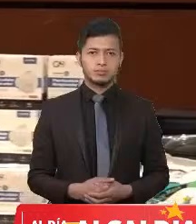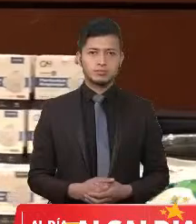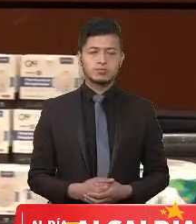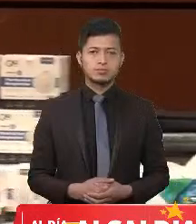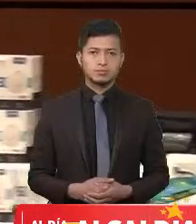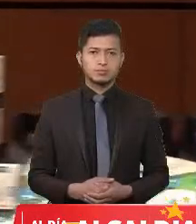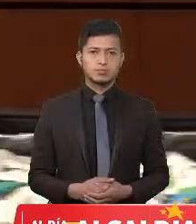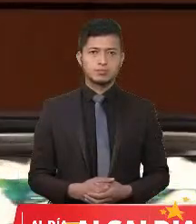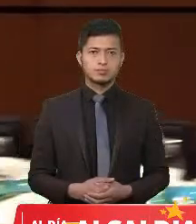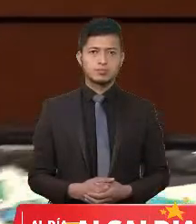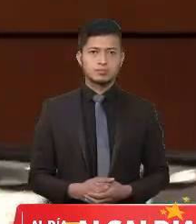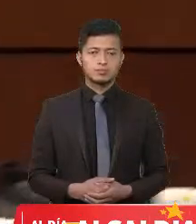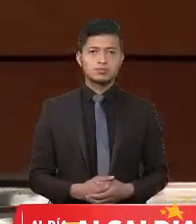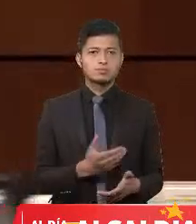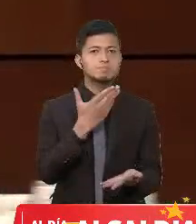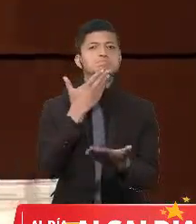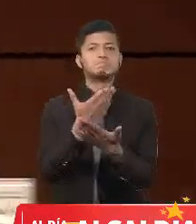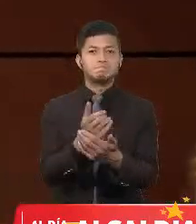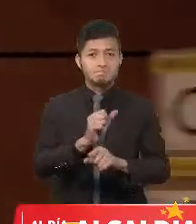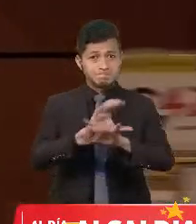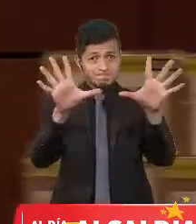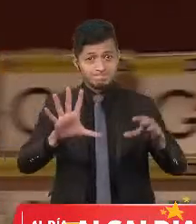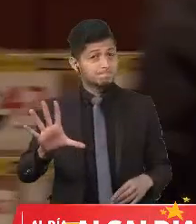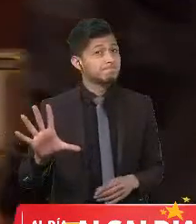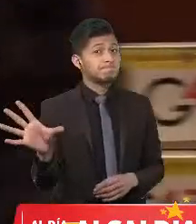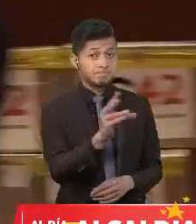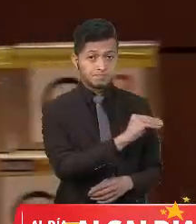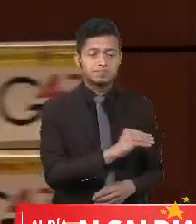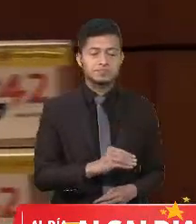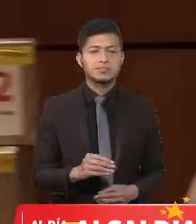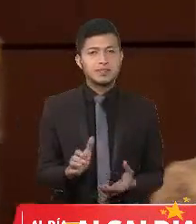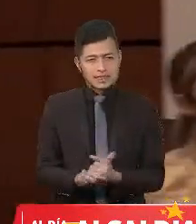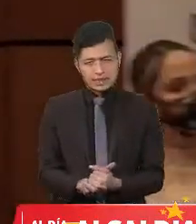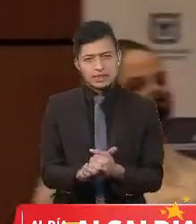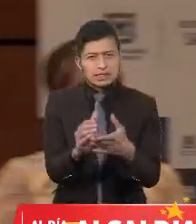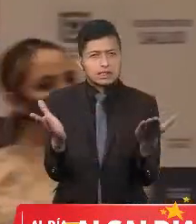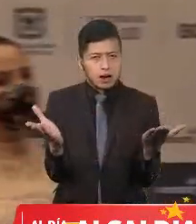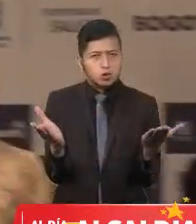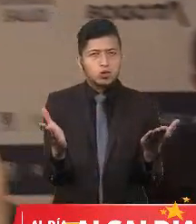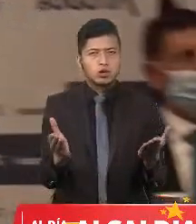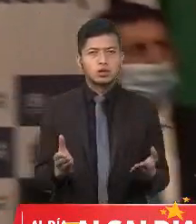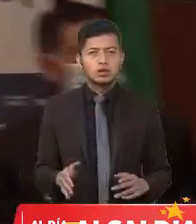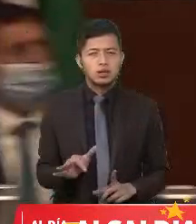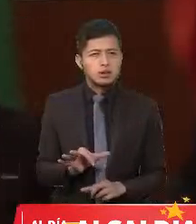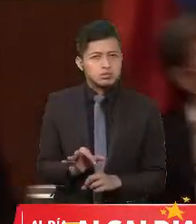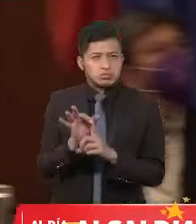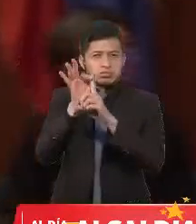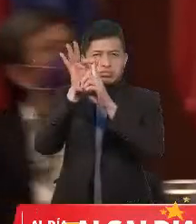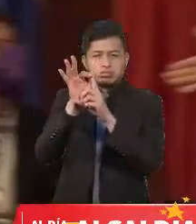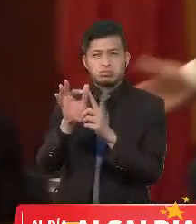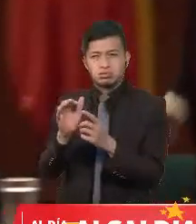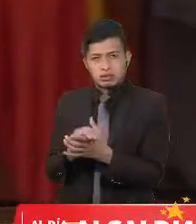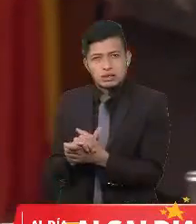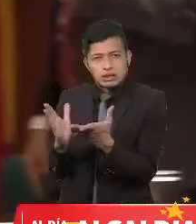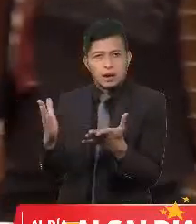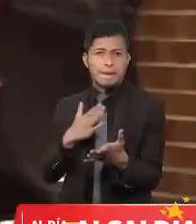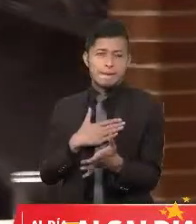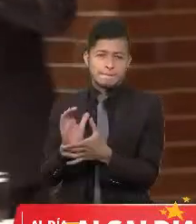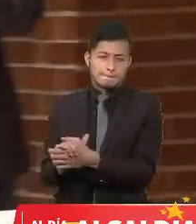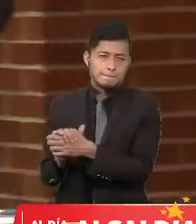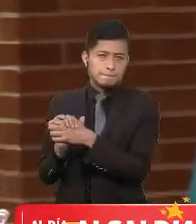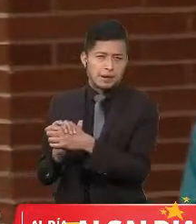Perfecto. Muy buenos días a todos. Saludo de manera especial a mi amiga, a